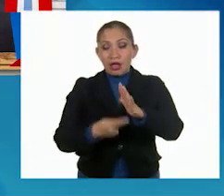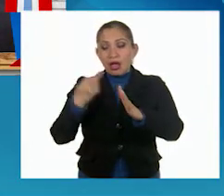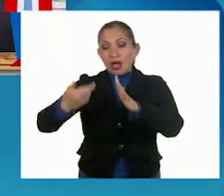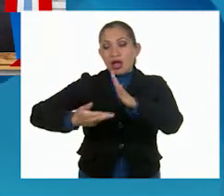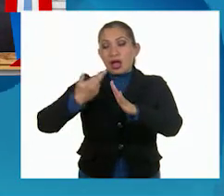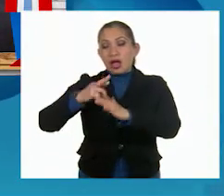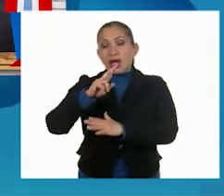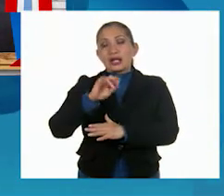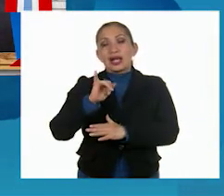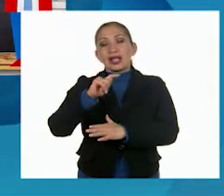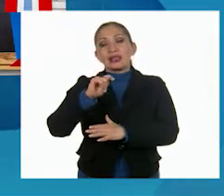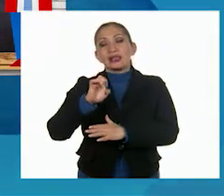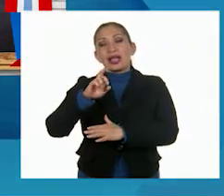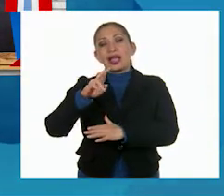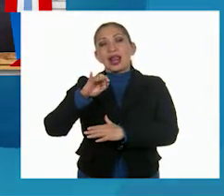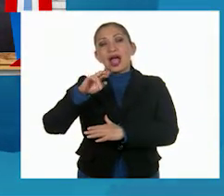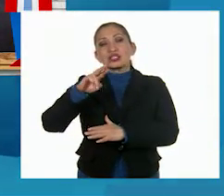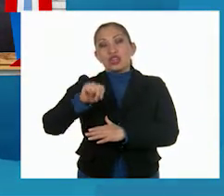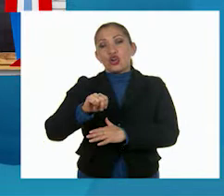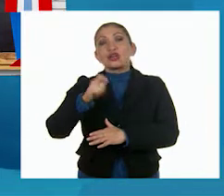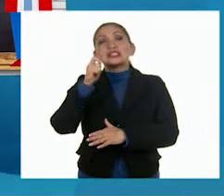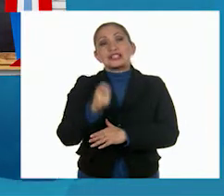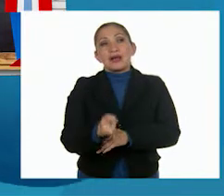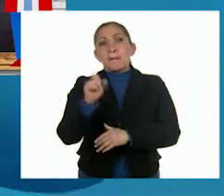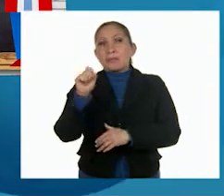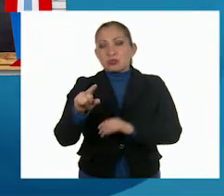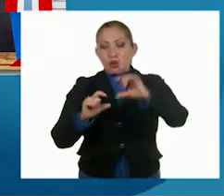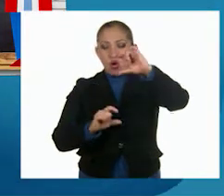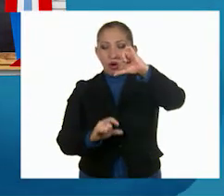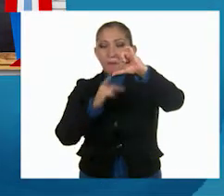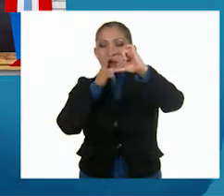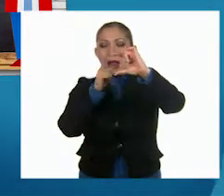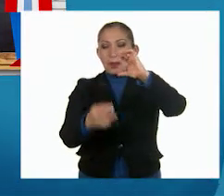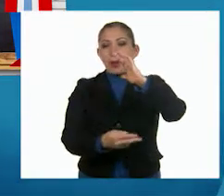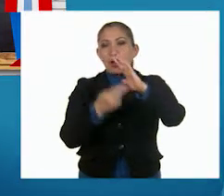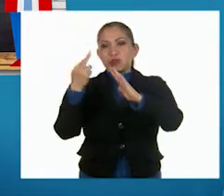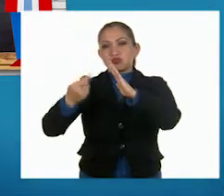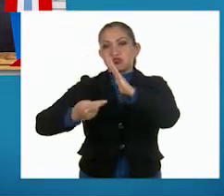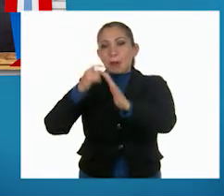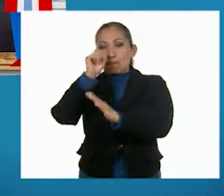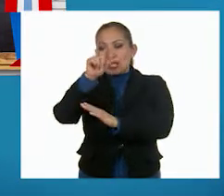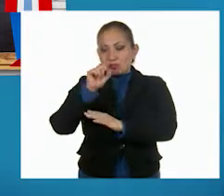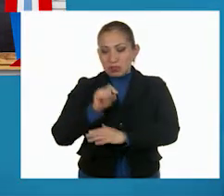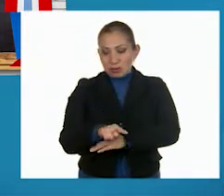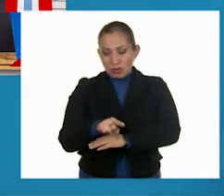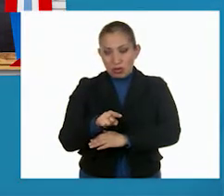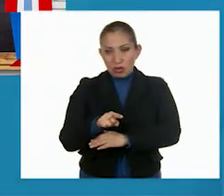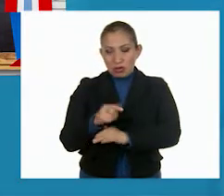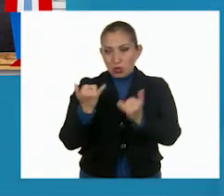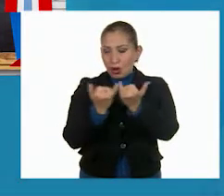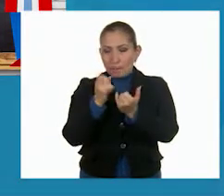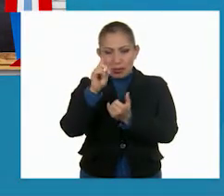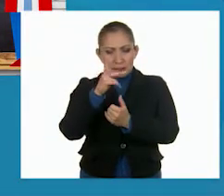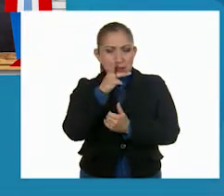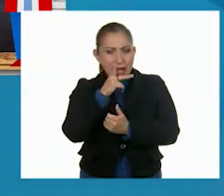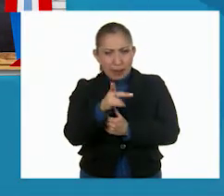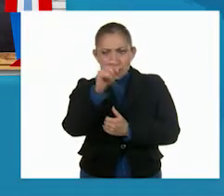reiteración. Ajá. Es la reiteración del mismo, ¿verdad? Cuando reiteramos la palabra en